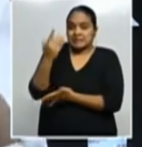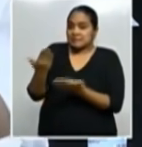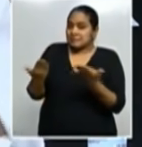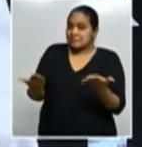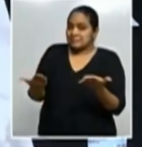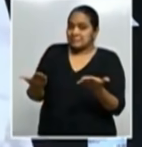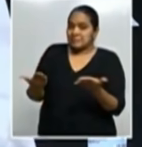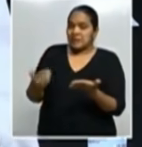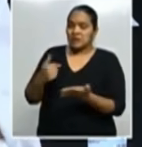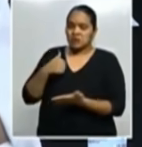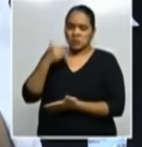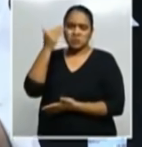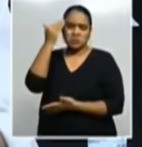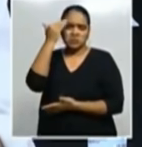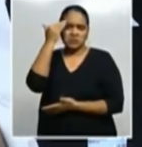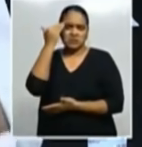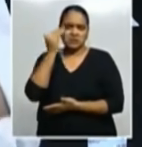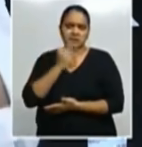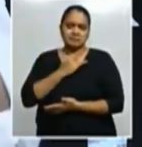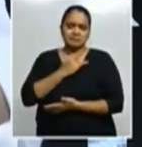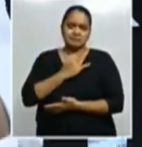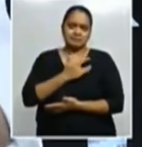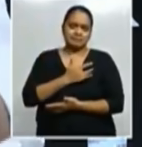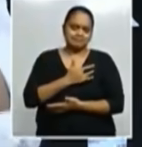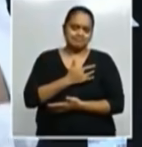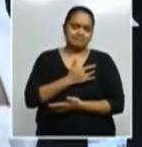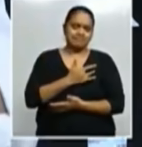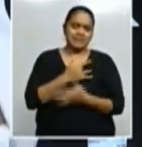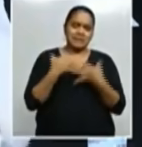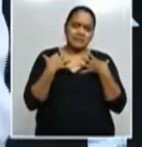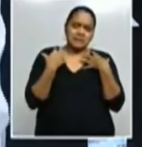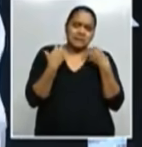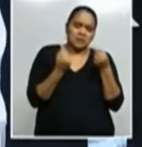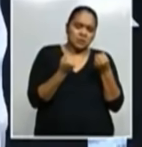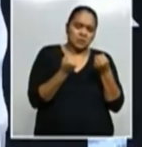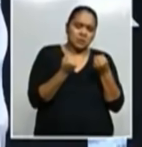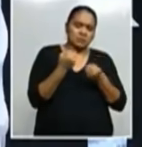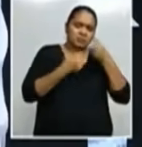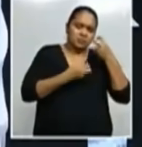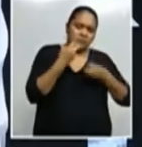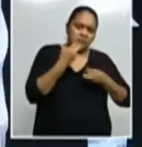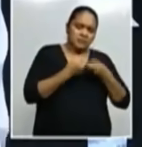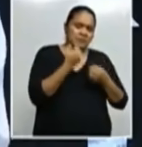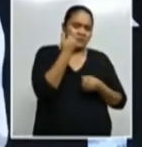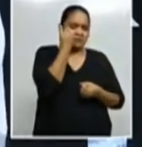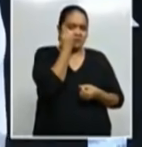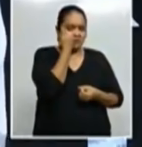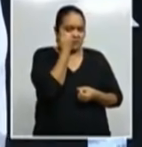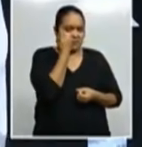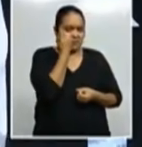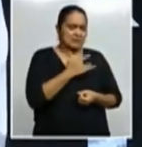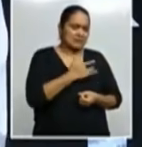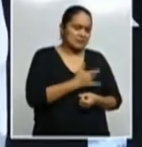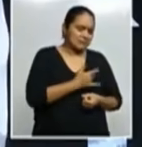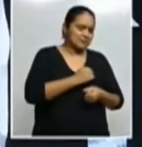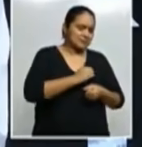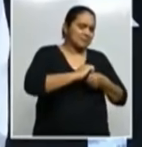que es doloroso la parte de la pandemia, la parte de salud, de los enfermos, no digamos los